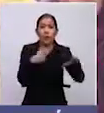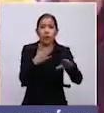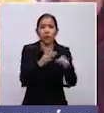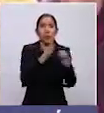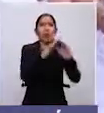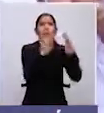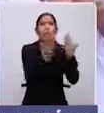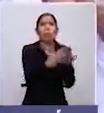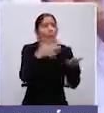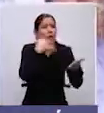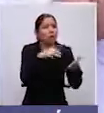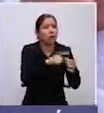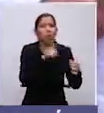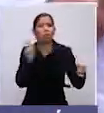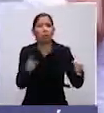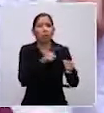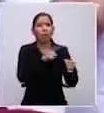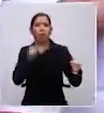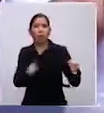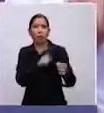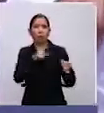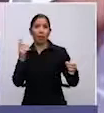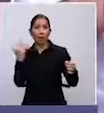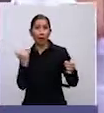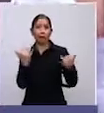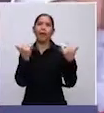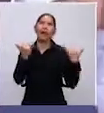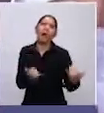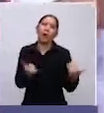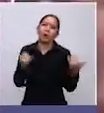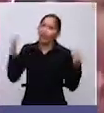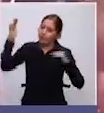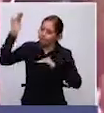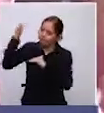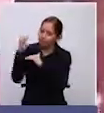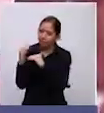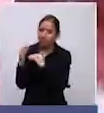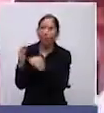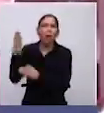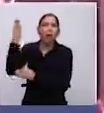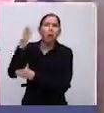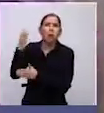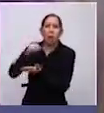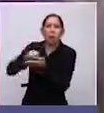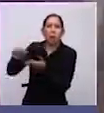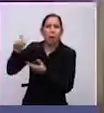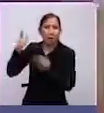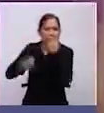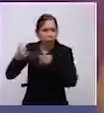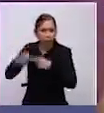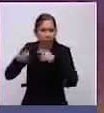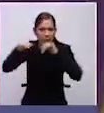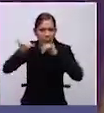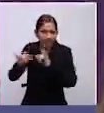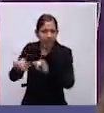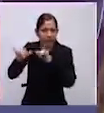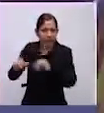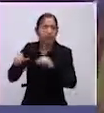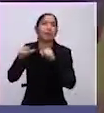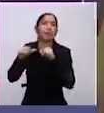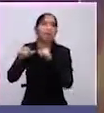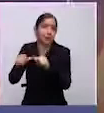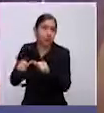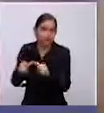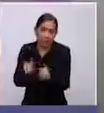elemento que además es vinculado al bono Juancito Pinto, que creo que esto es algo importante dentro esta gama